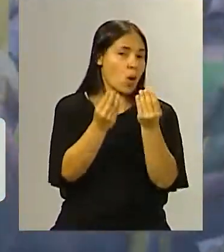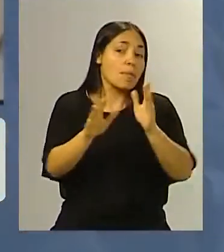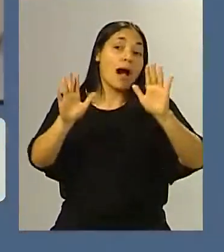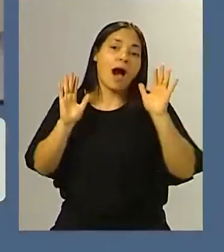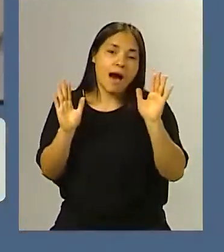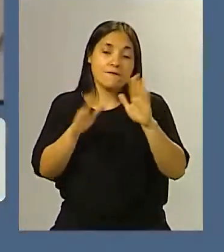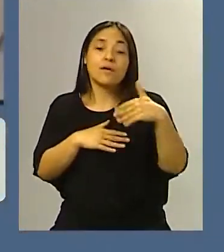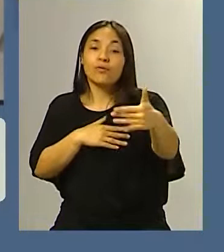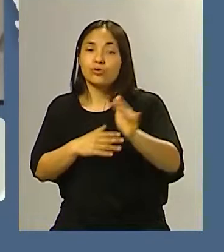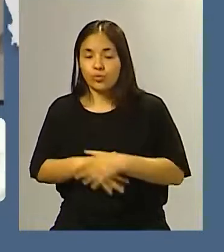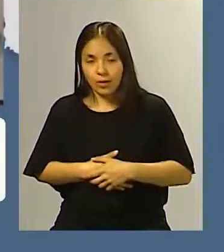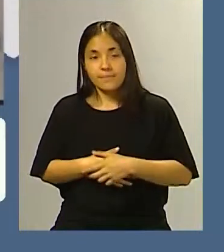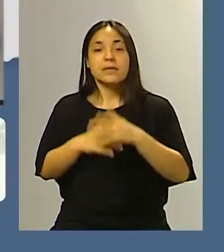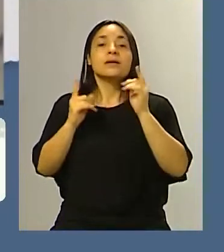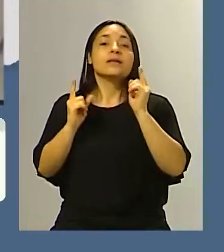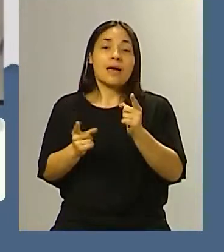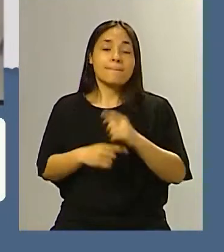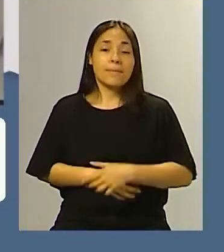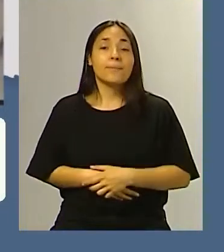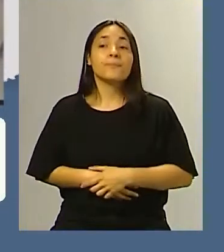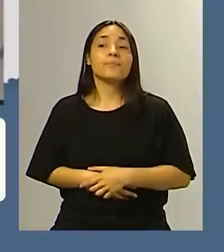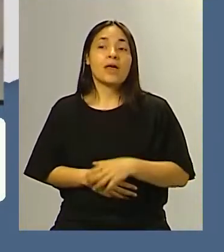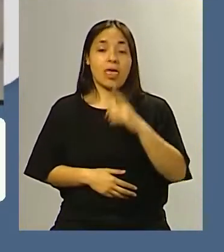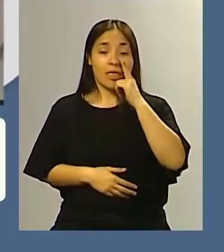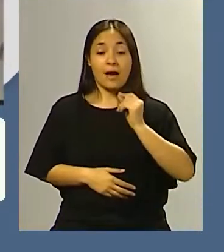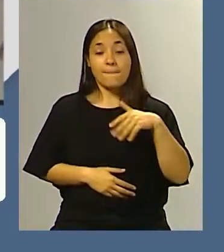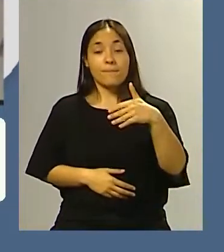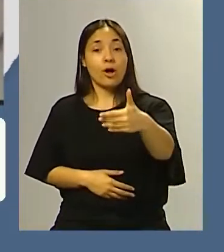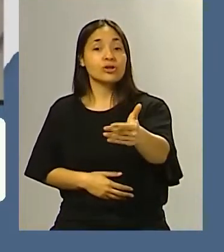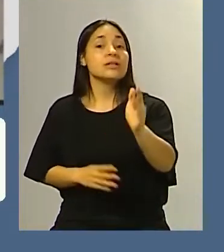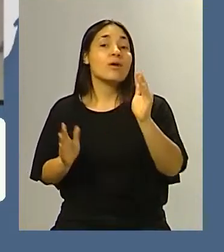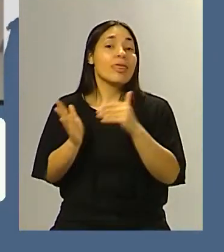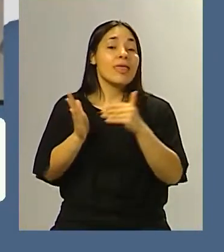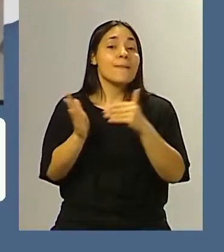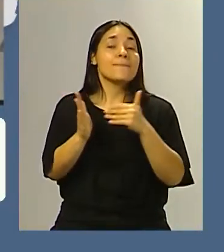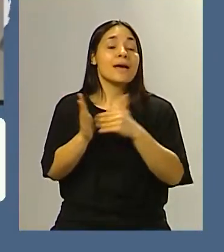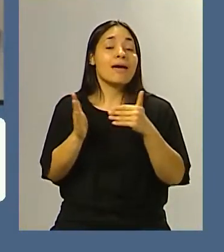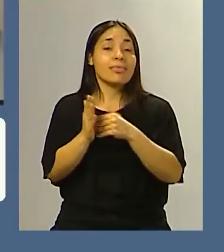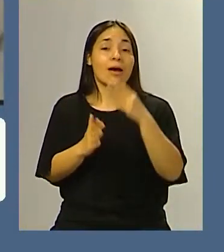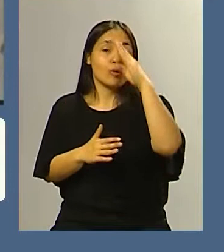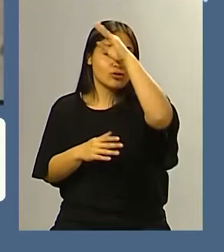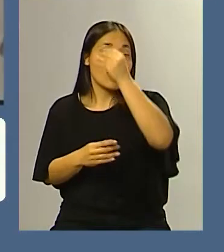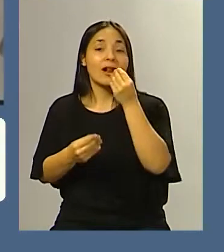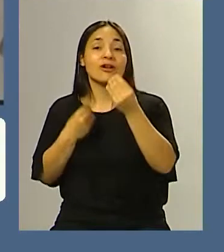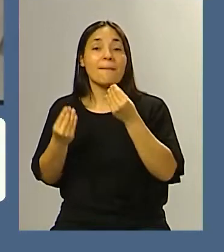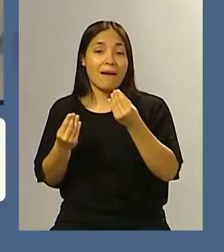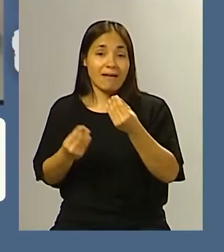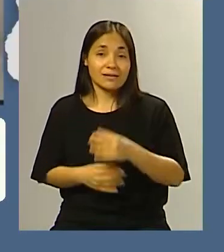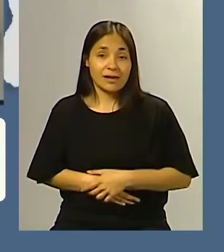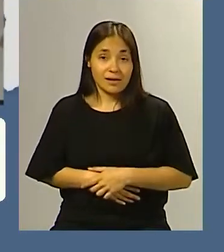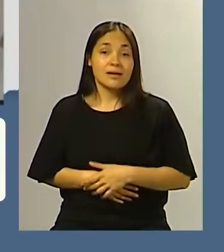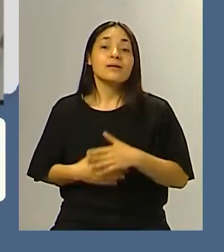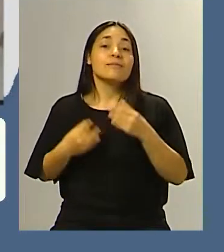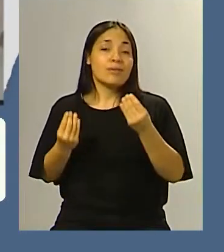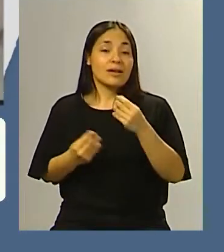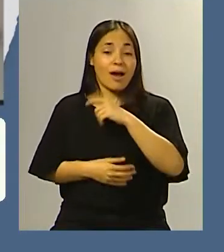ganador. Segundo, bastante de lo que ocurre en estos días tiene que ver en esto que pasa con Bolsonaro, porque yo vaticino que